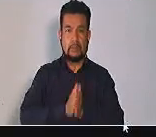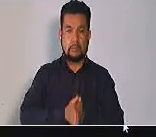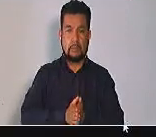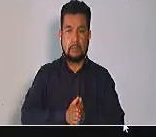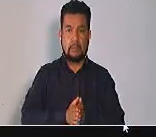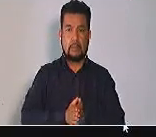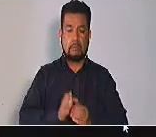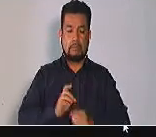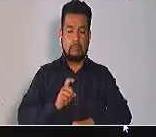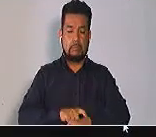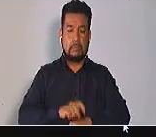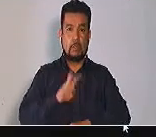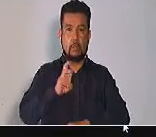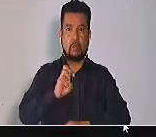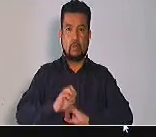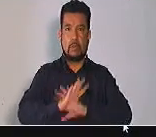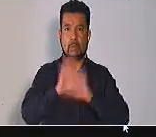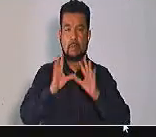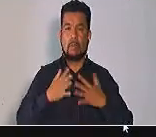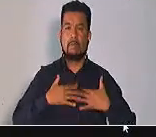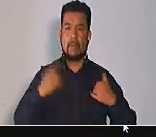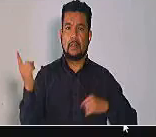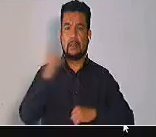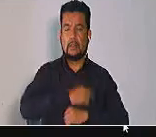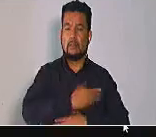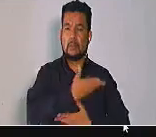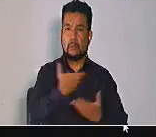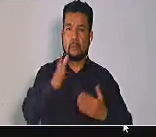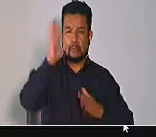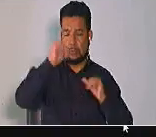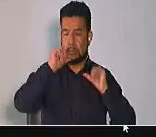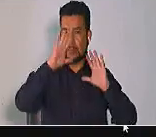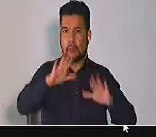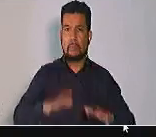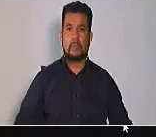diciembre a las 8 de la mañana. Feliz día para todos. Dios los